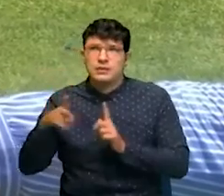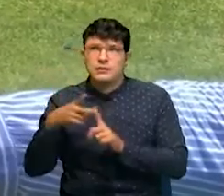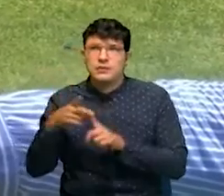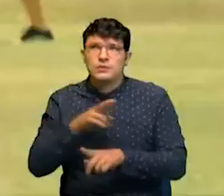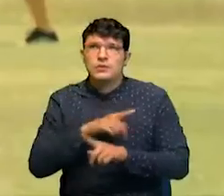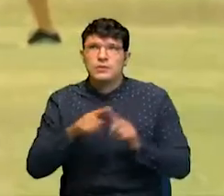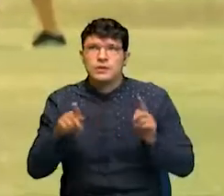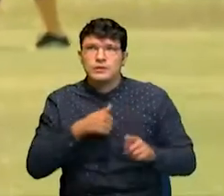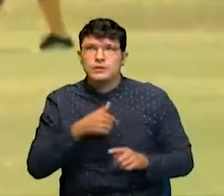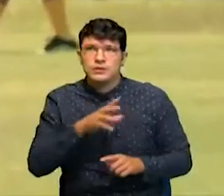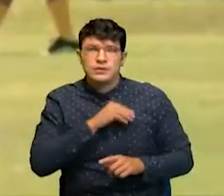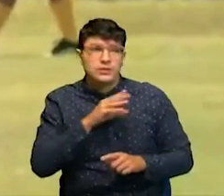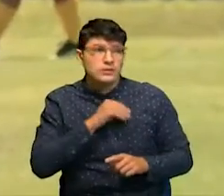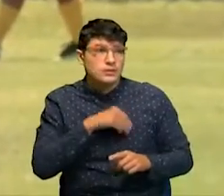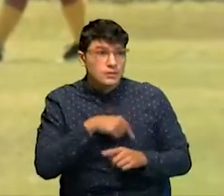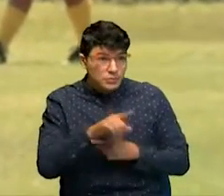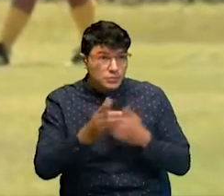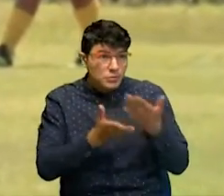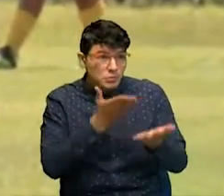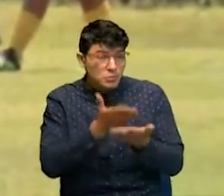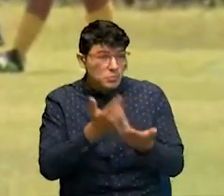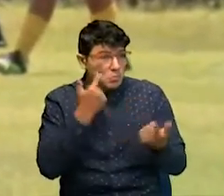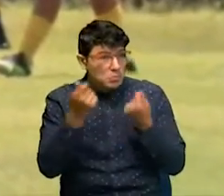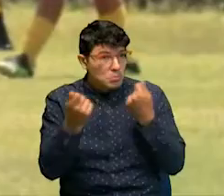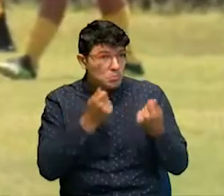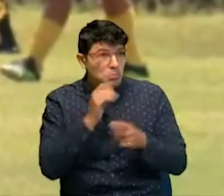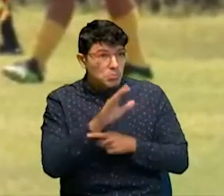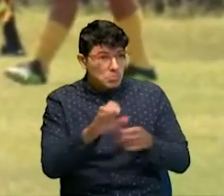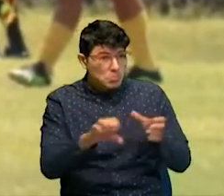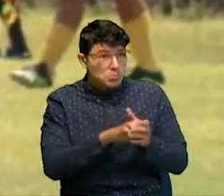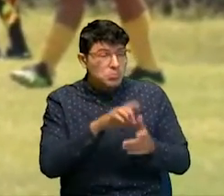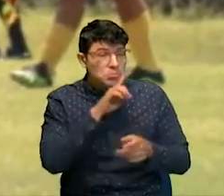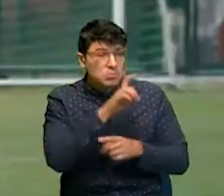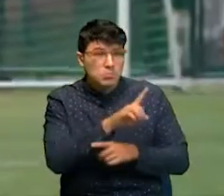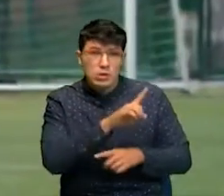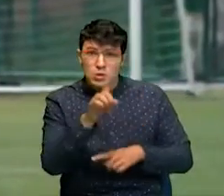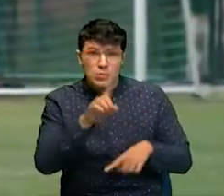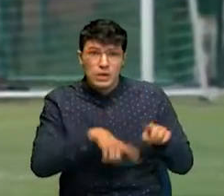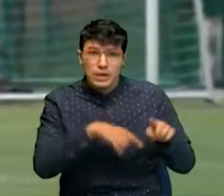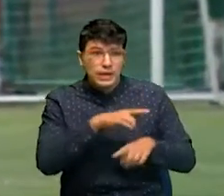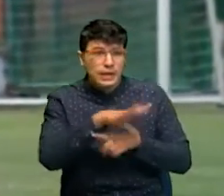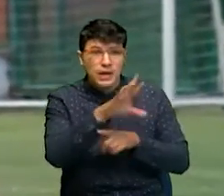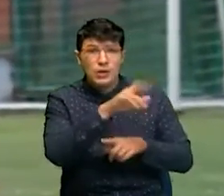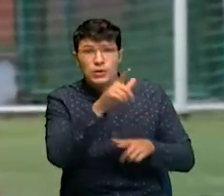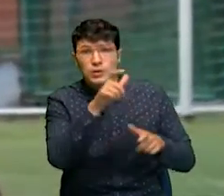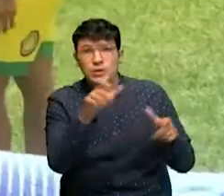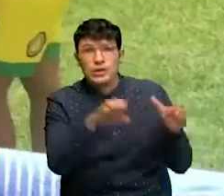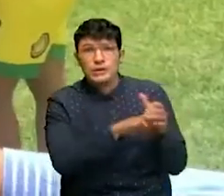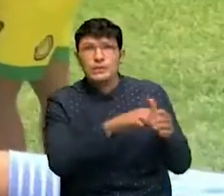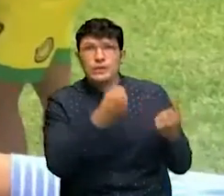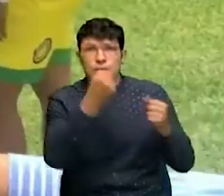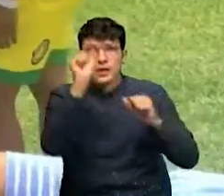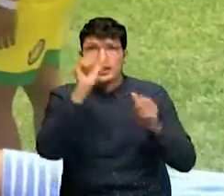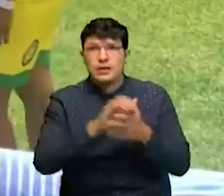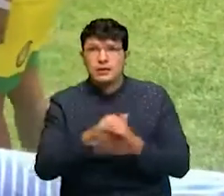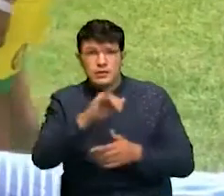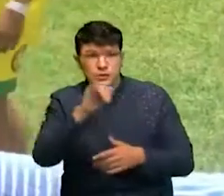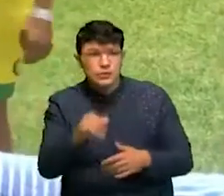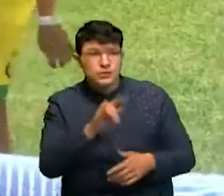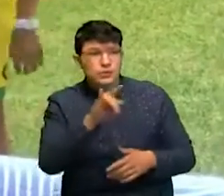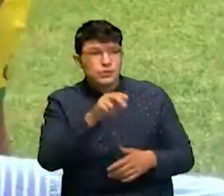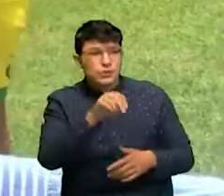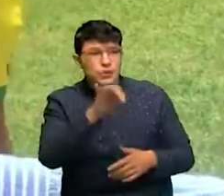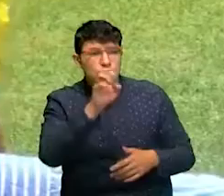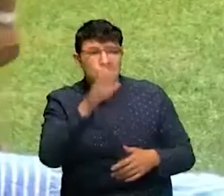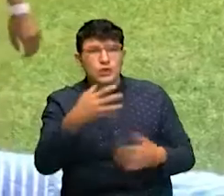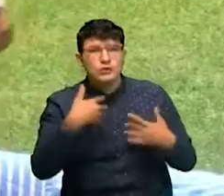muy contenta. El planteamiento táctico del local no le permitió al rival imponer el juego que lo ha caracterizado. Junior sufrió bastante esa posesión